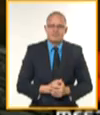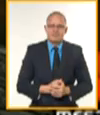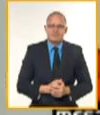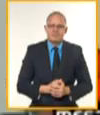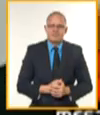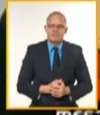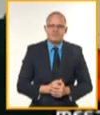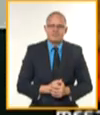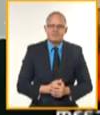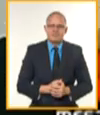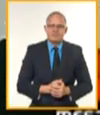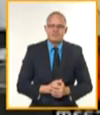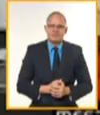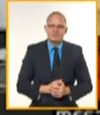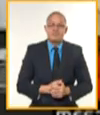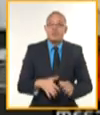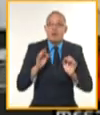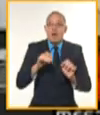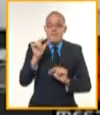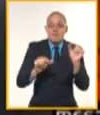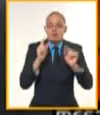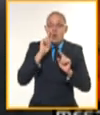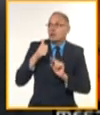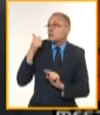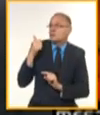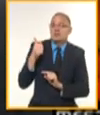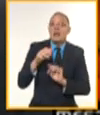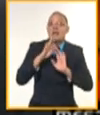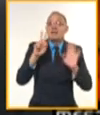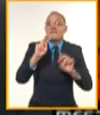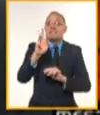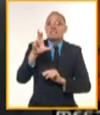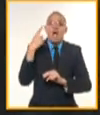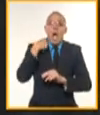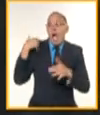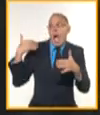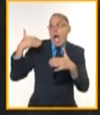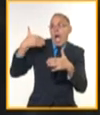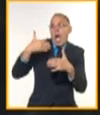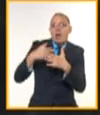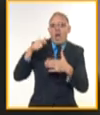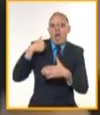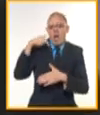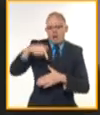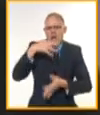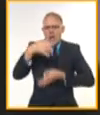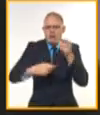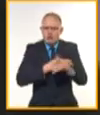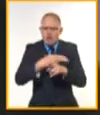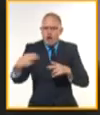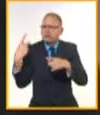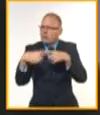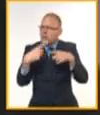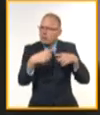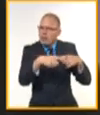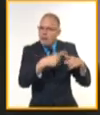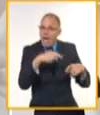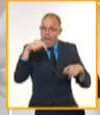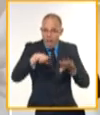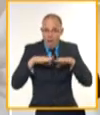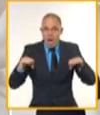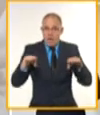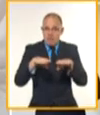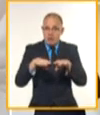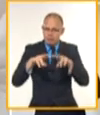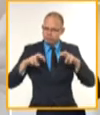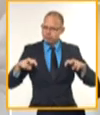Ellos han sido parte de la historia de los últimos 25 años. Hemos tenido el privilegio de sentarlos en